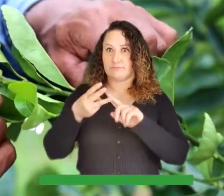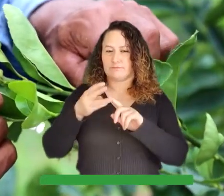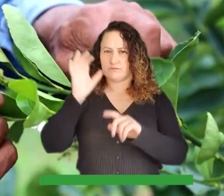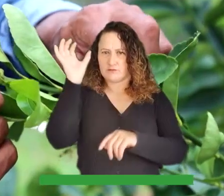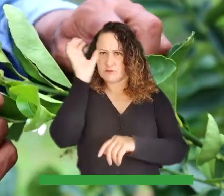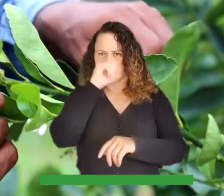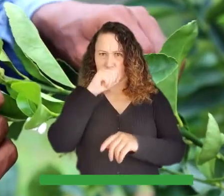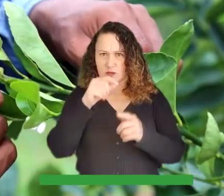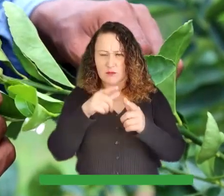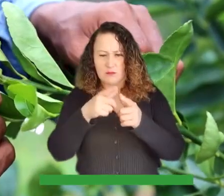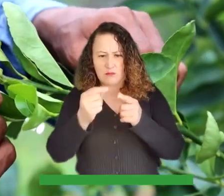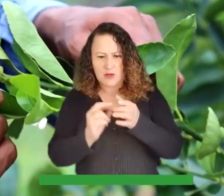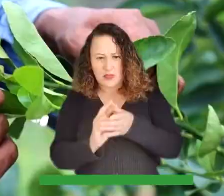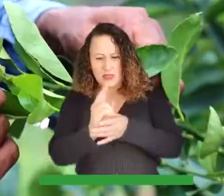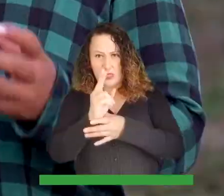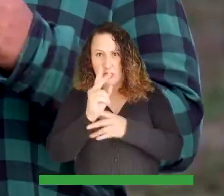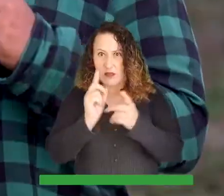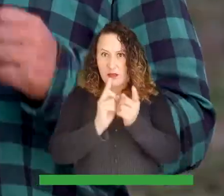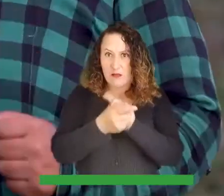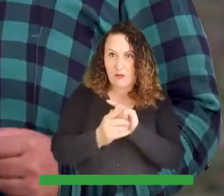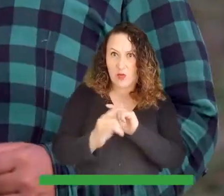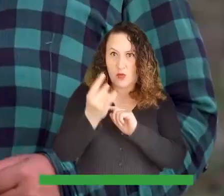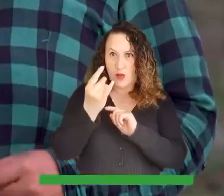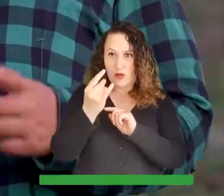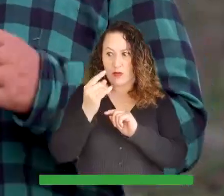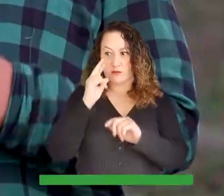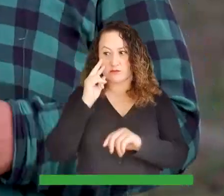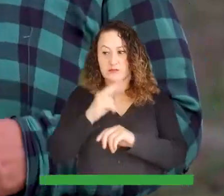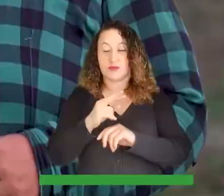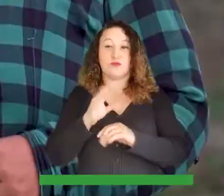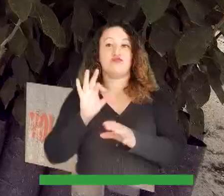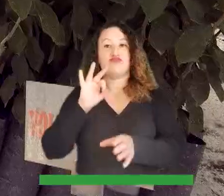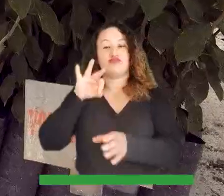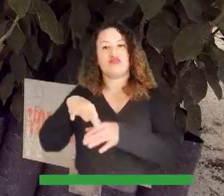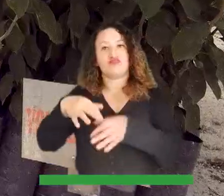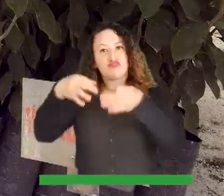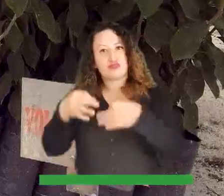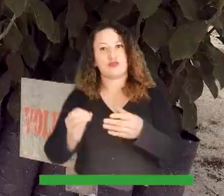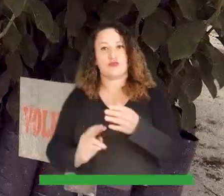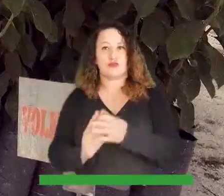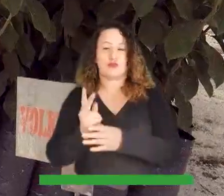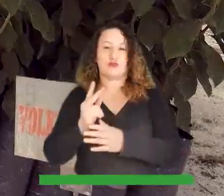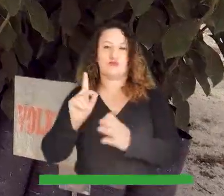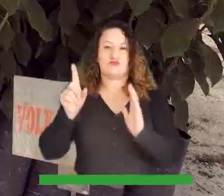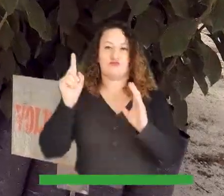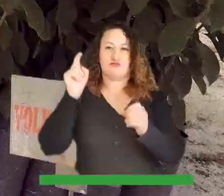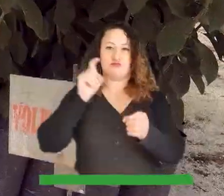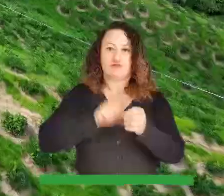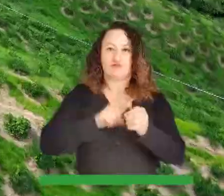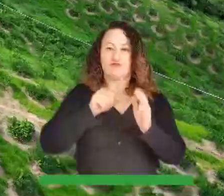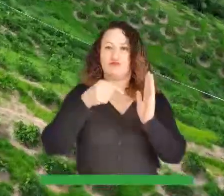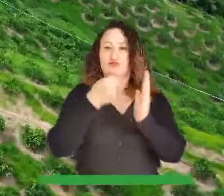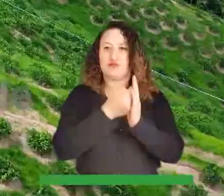Identifiquemos a tiempo cambios en las plantas. Sembremos únicamente material de viveros registrados ante el ICA.